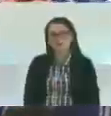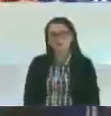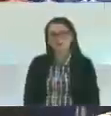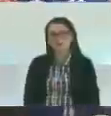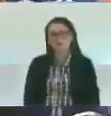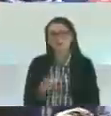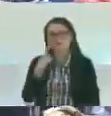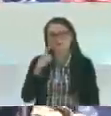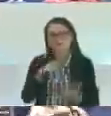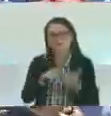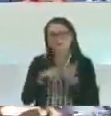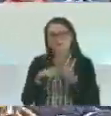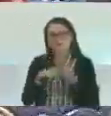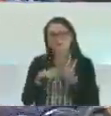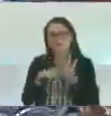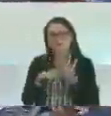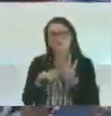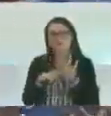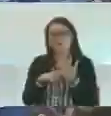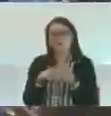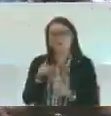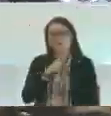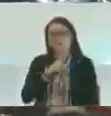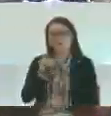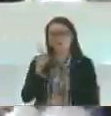Muéstrenme el carné del PSUV.